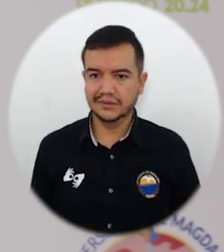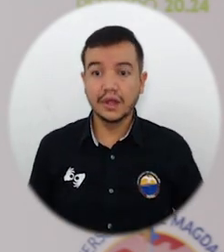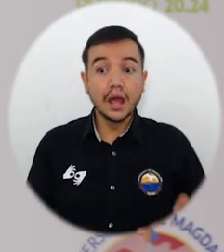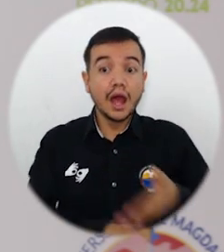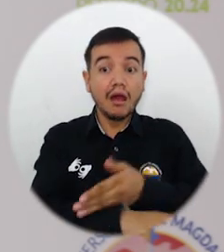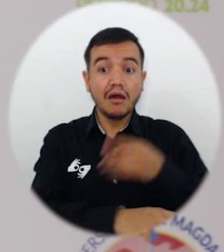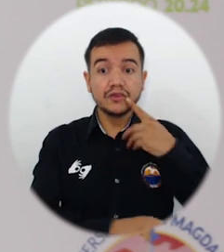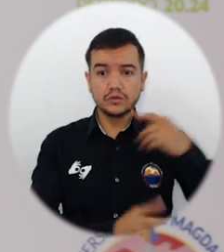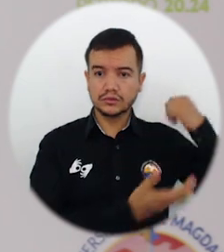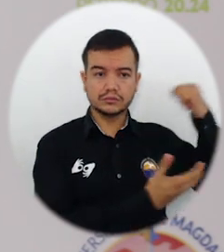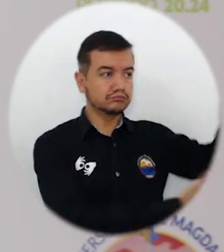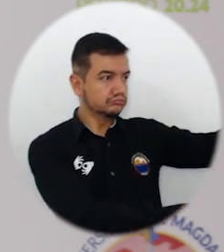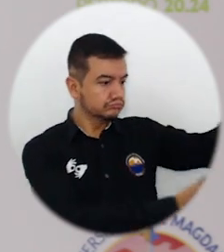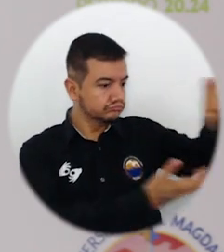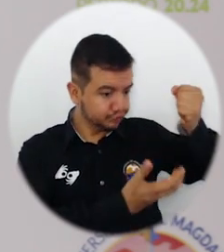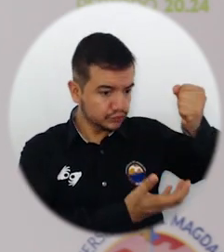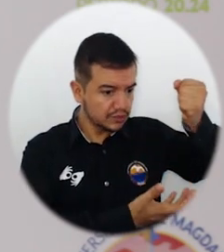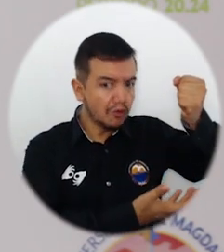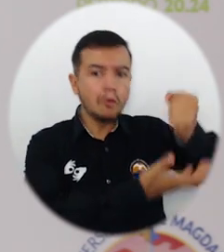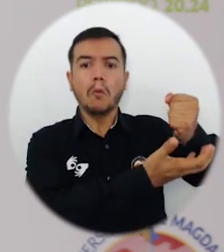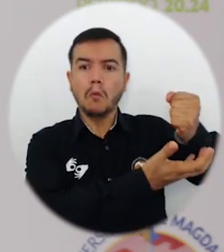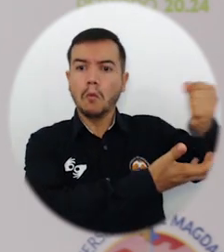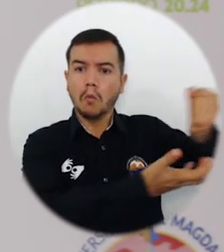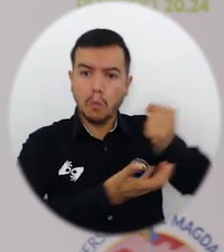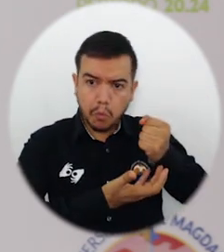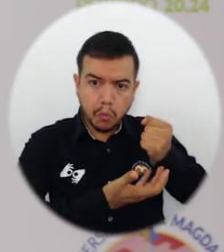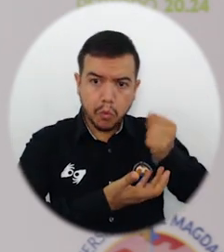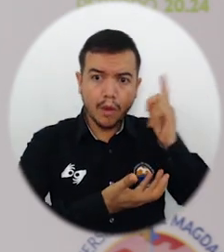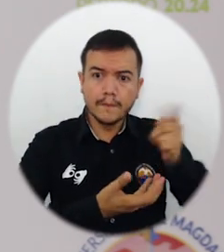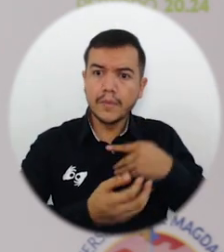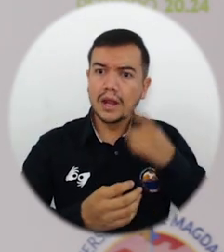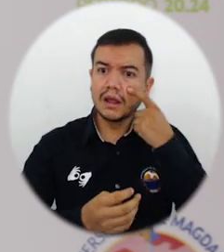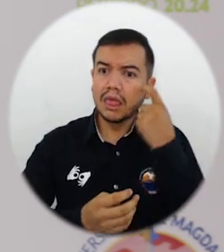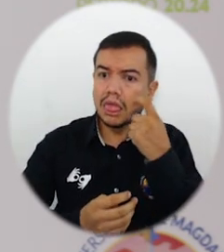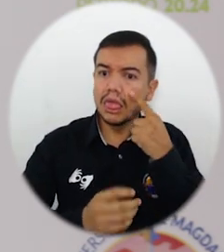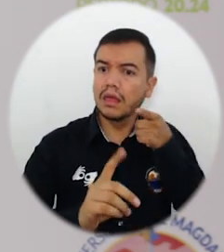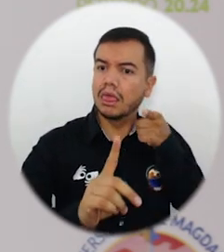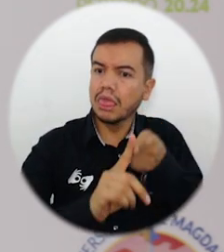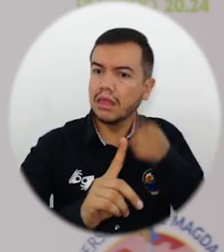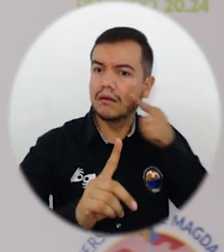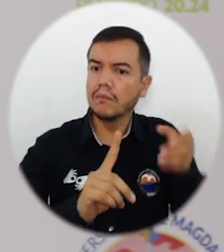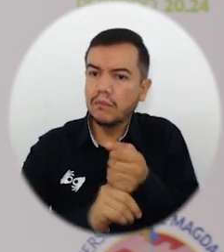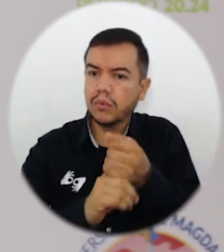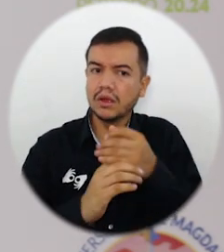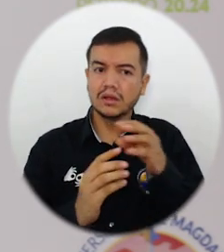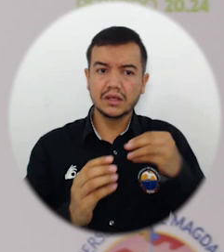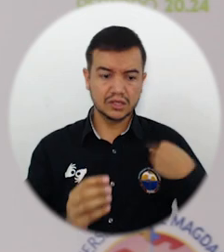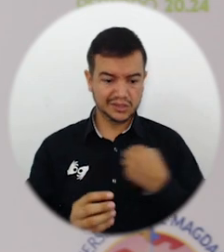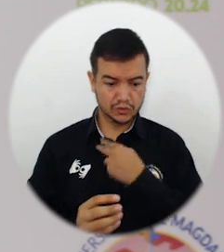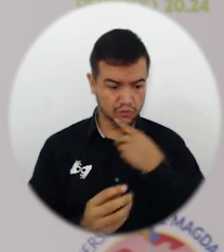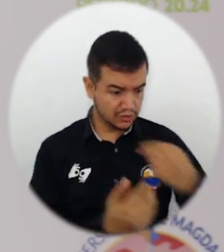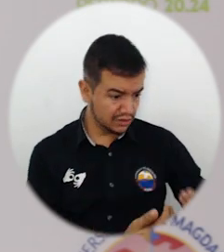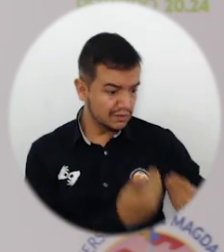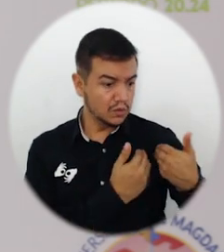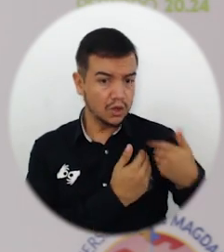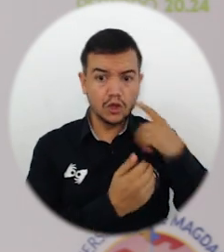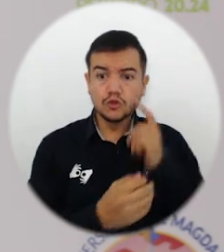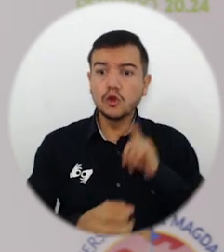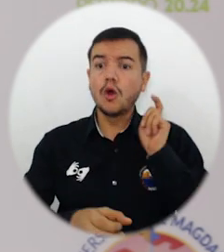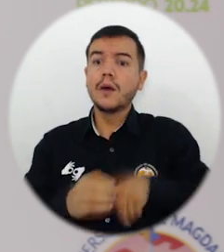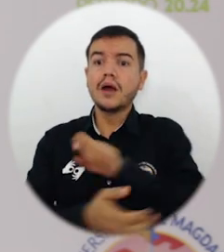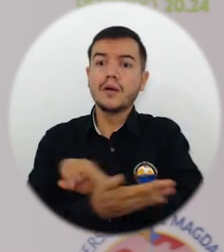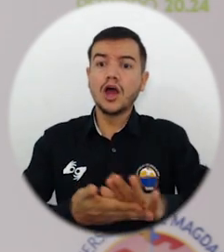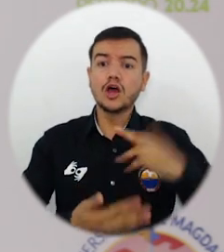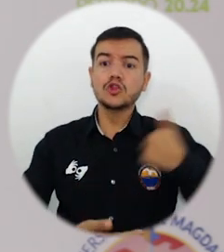el presupuesto para la investigación, recortándonos todo, procurando y tratando de que la universidad asumiese el total de la matrícula, cosa que es insostenible